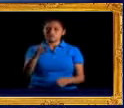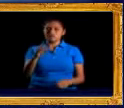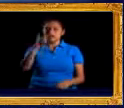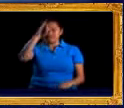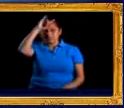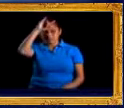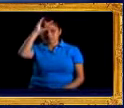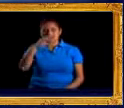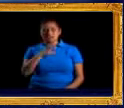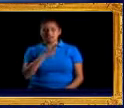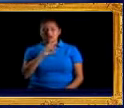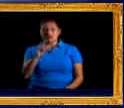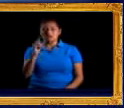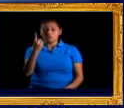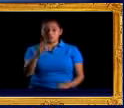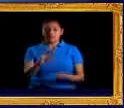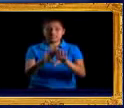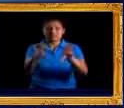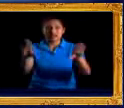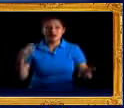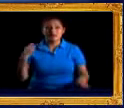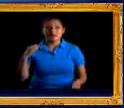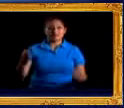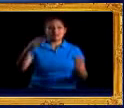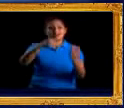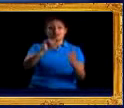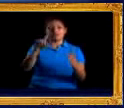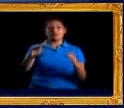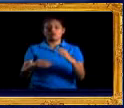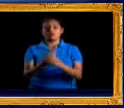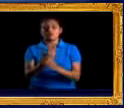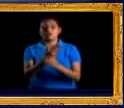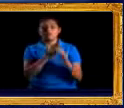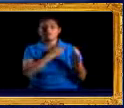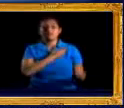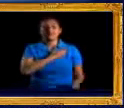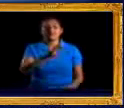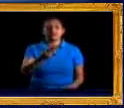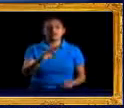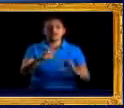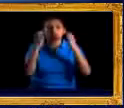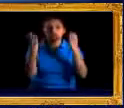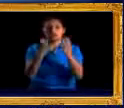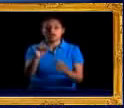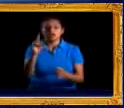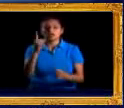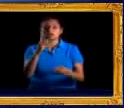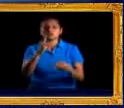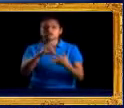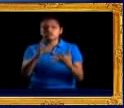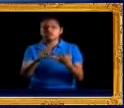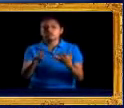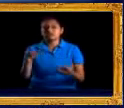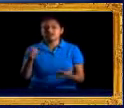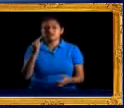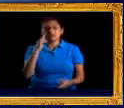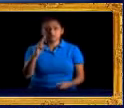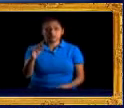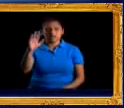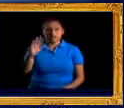una plataforma para traer un nuevo orden mundial. Y algunos datos, hermano, que vemos